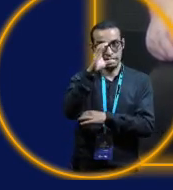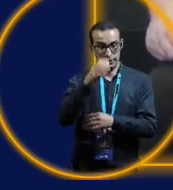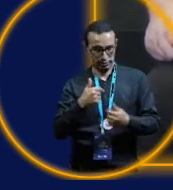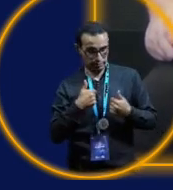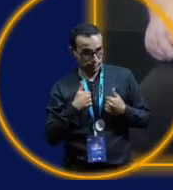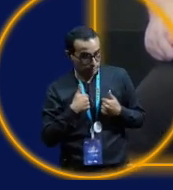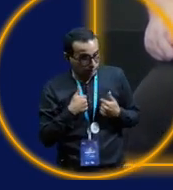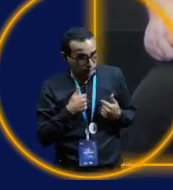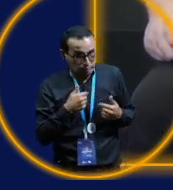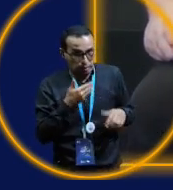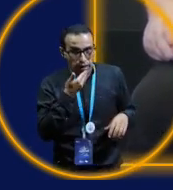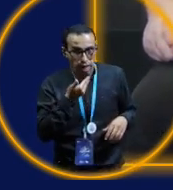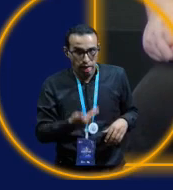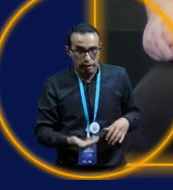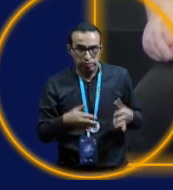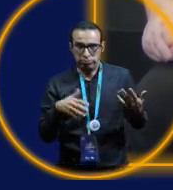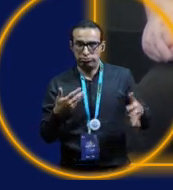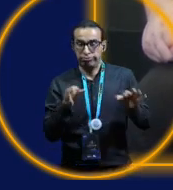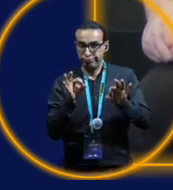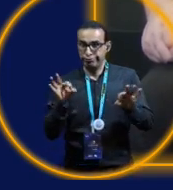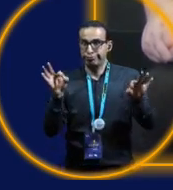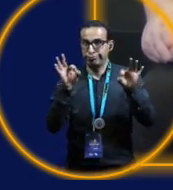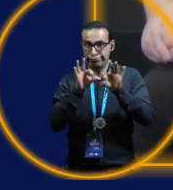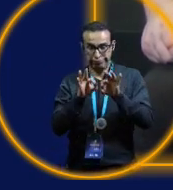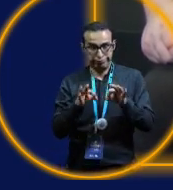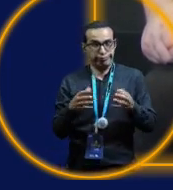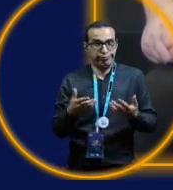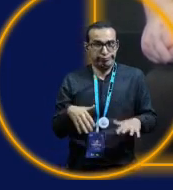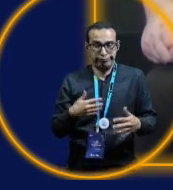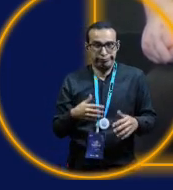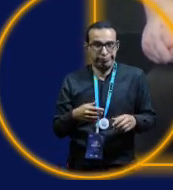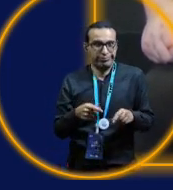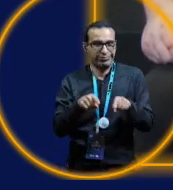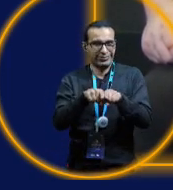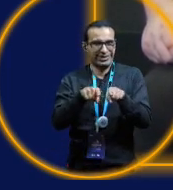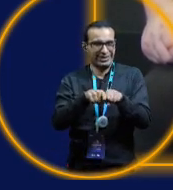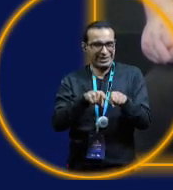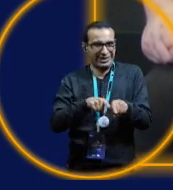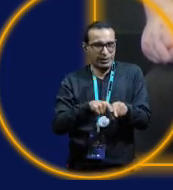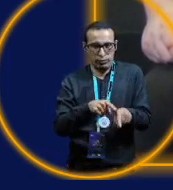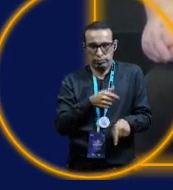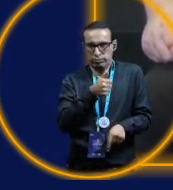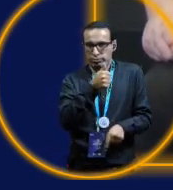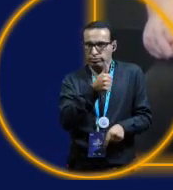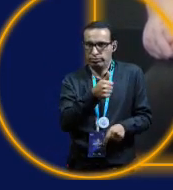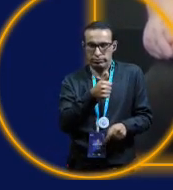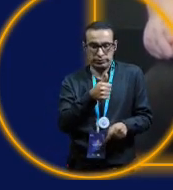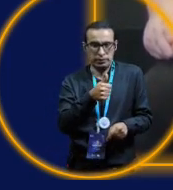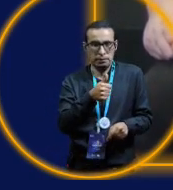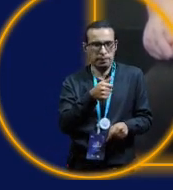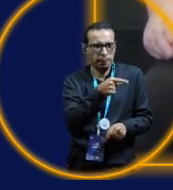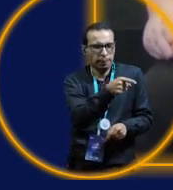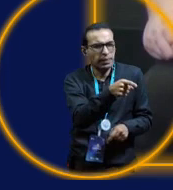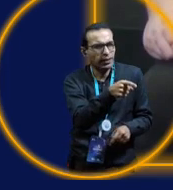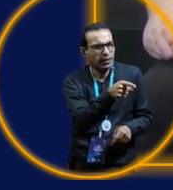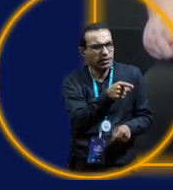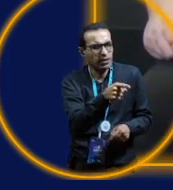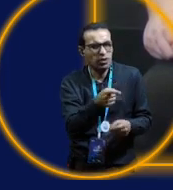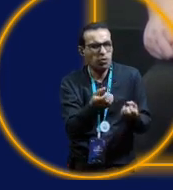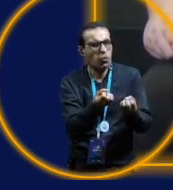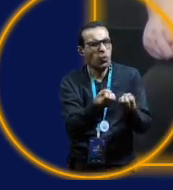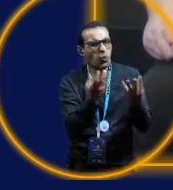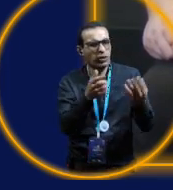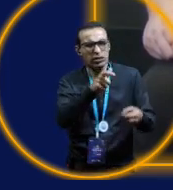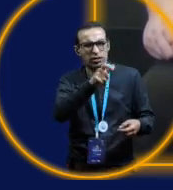tan importante que para mí bueno eso es como éxito cuando uno mira cifras a veces uno dice Ah pues